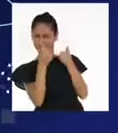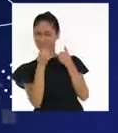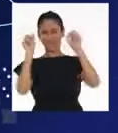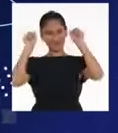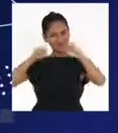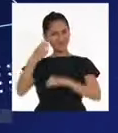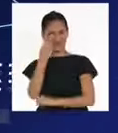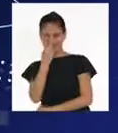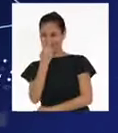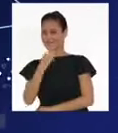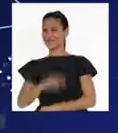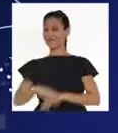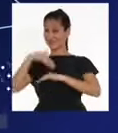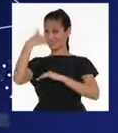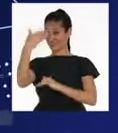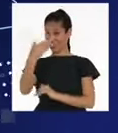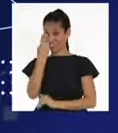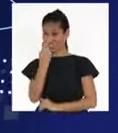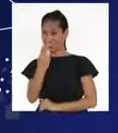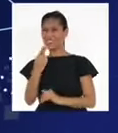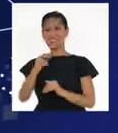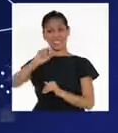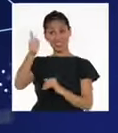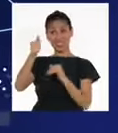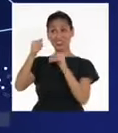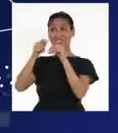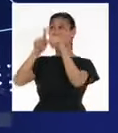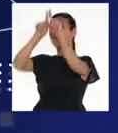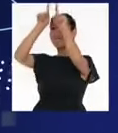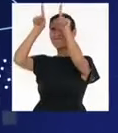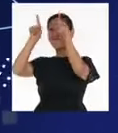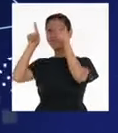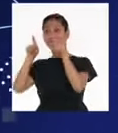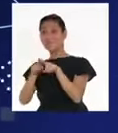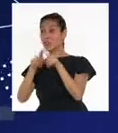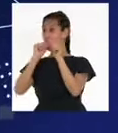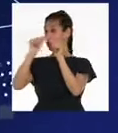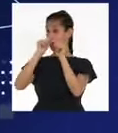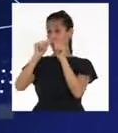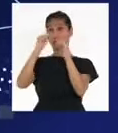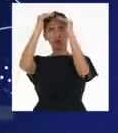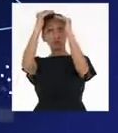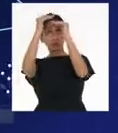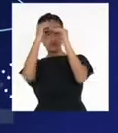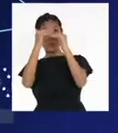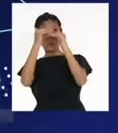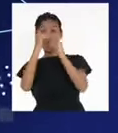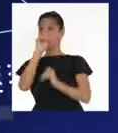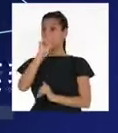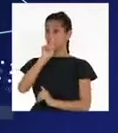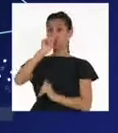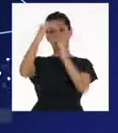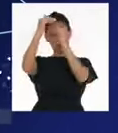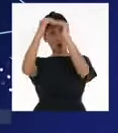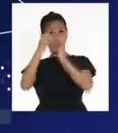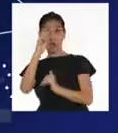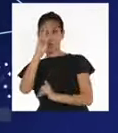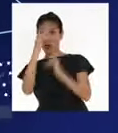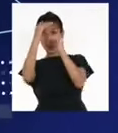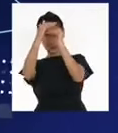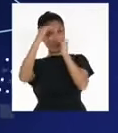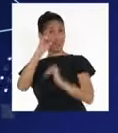Entonces, en el eje vertical pondremos los números de uno en uno hasta el diez. Estos números